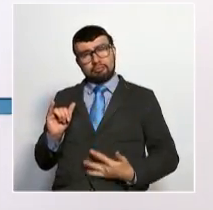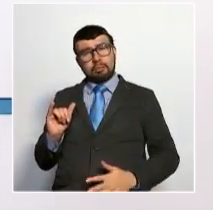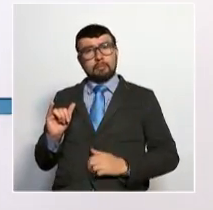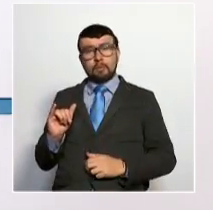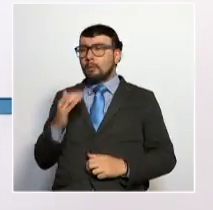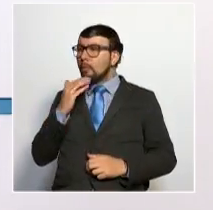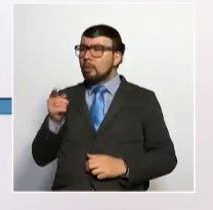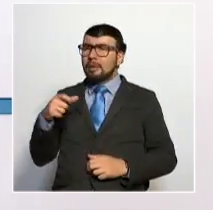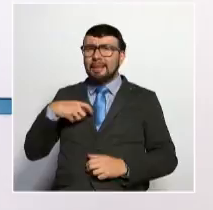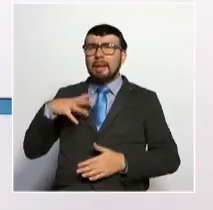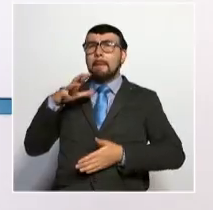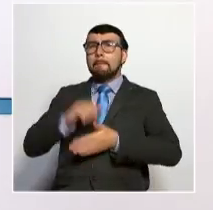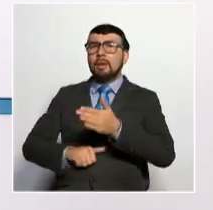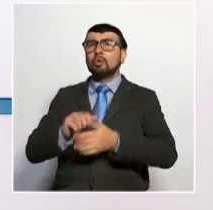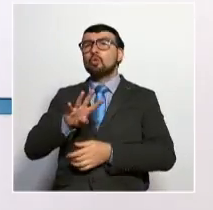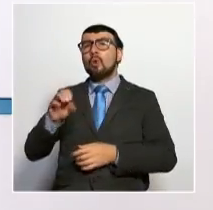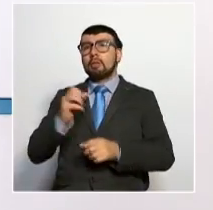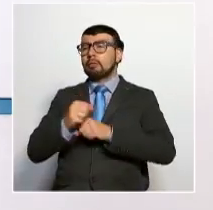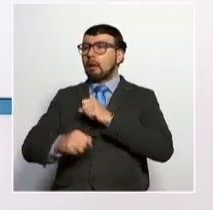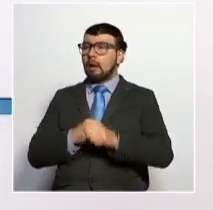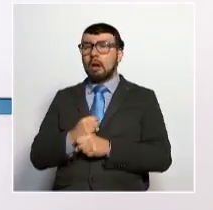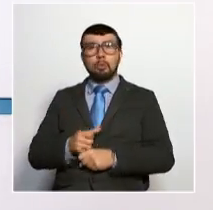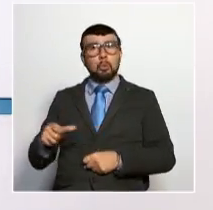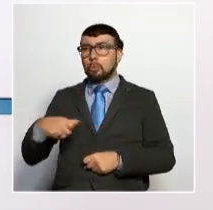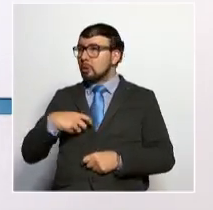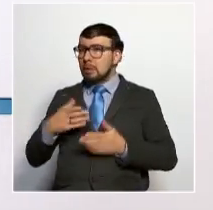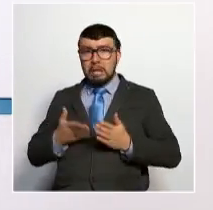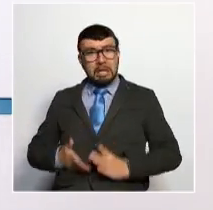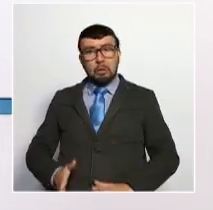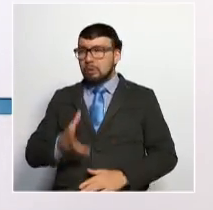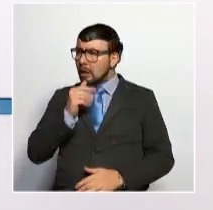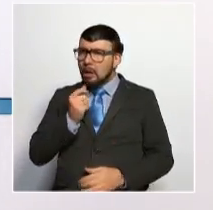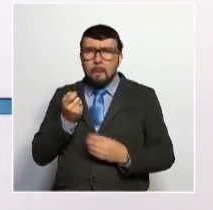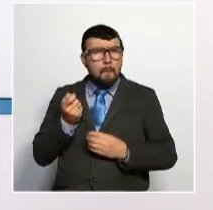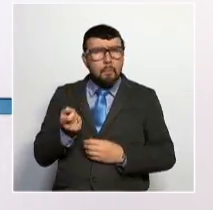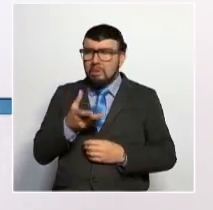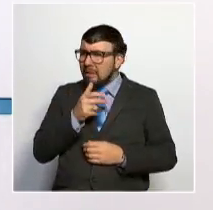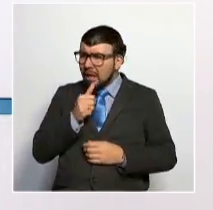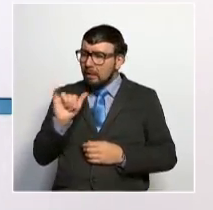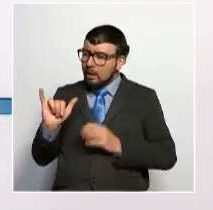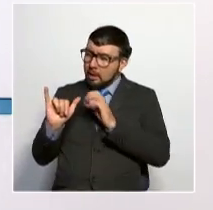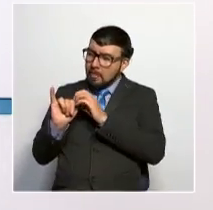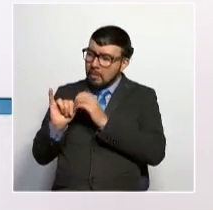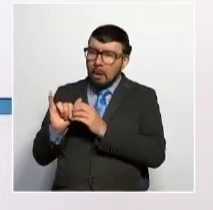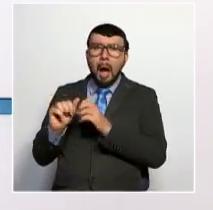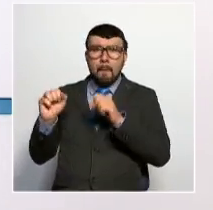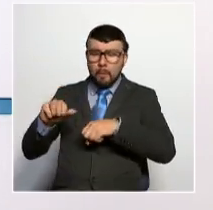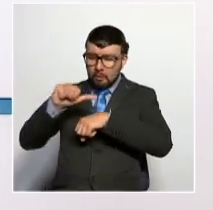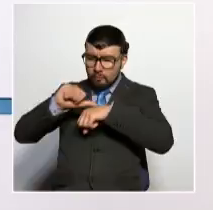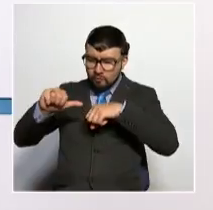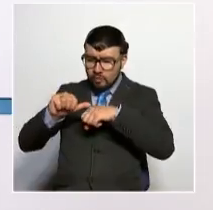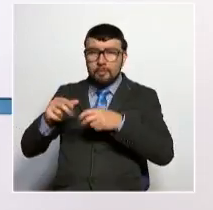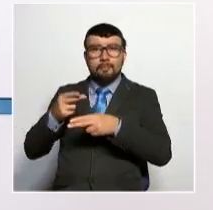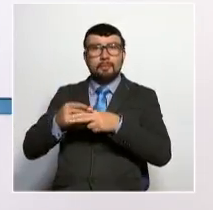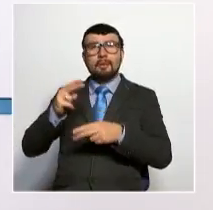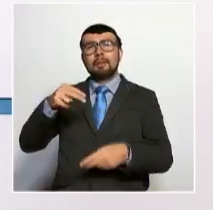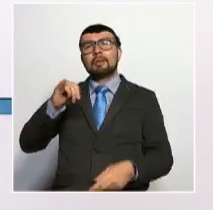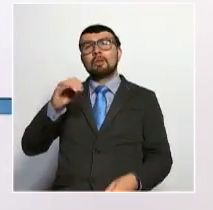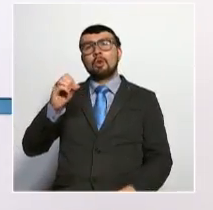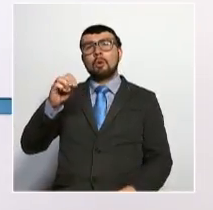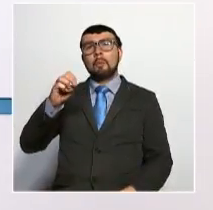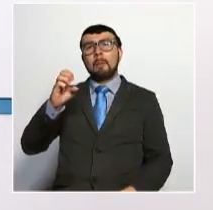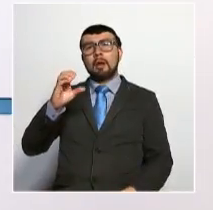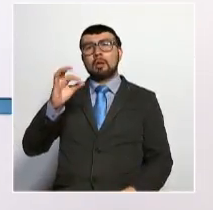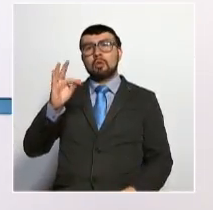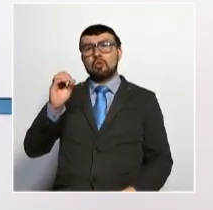de 40 años y no ha tenido hijos y los miomas no son muchos, se puede realizar una cirugía que se llama miomectomía, que es retirar el